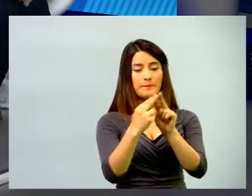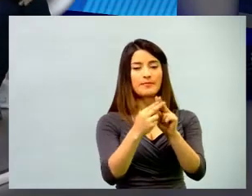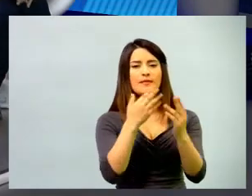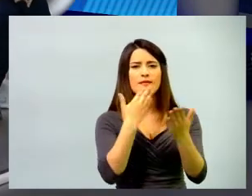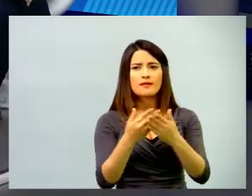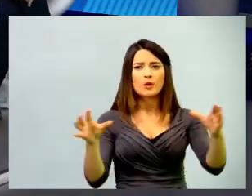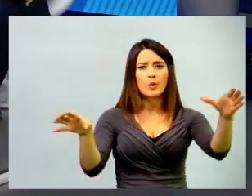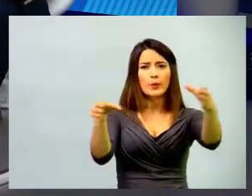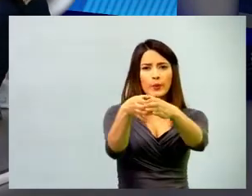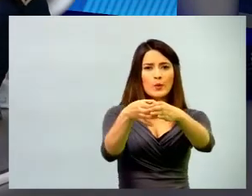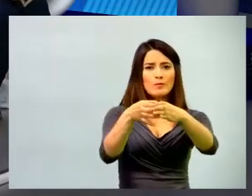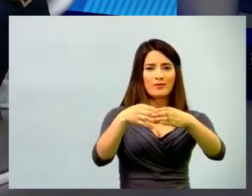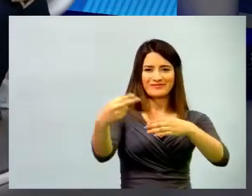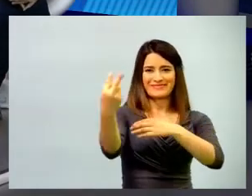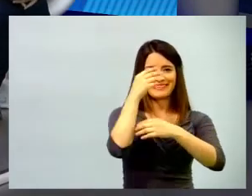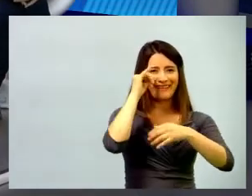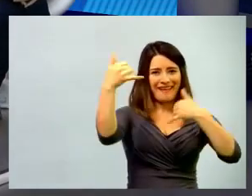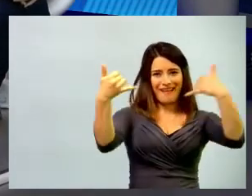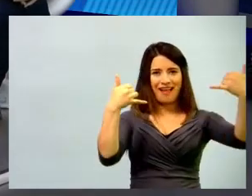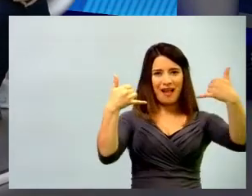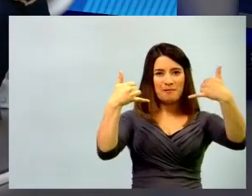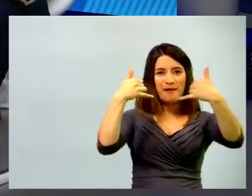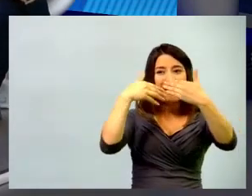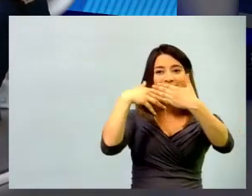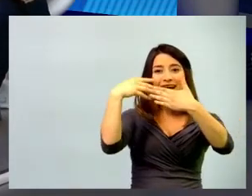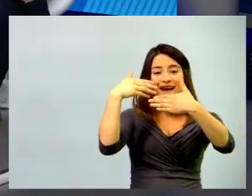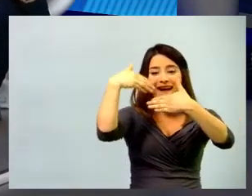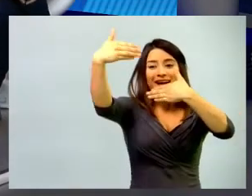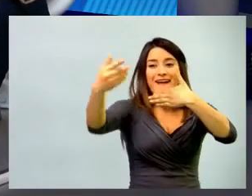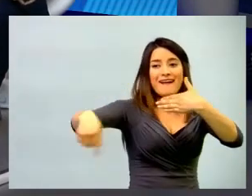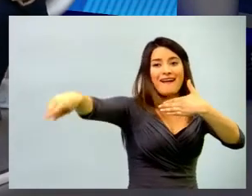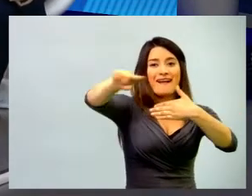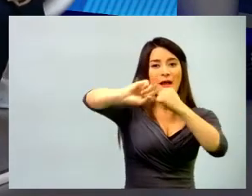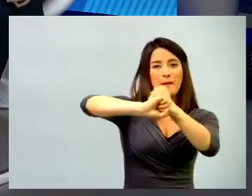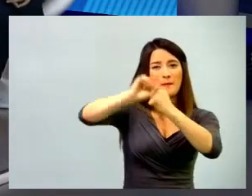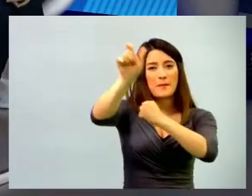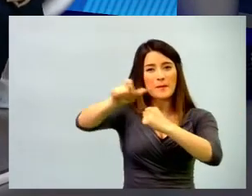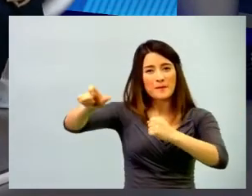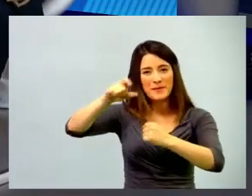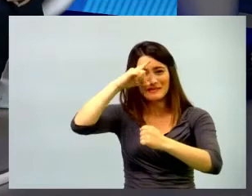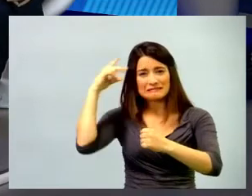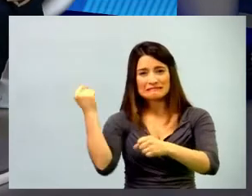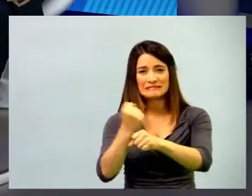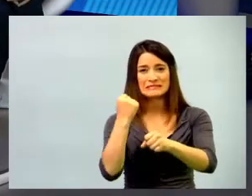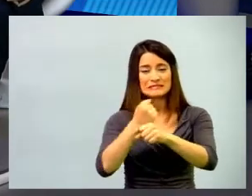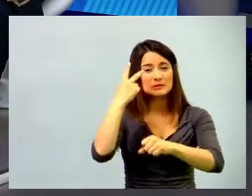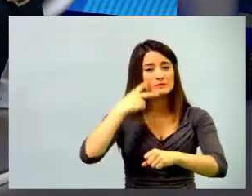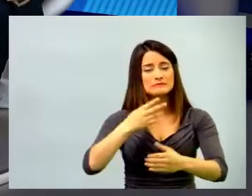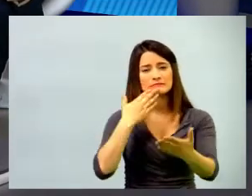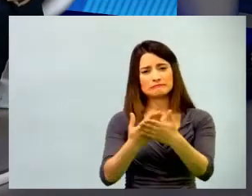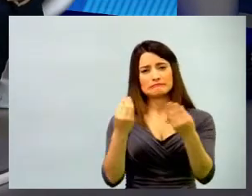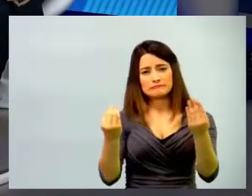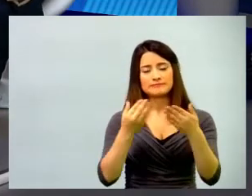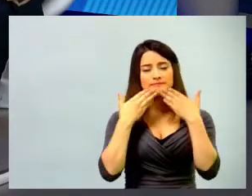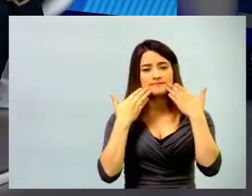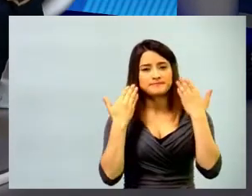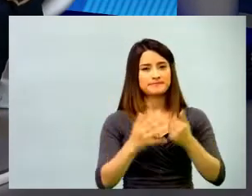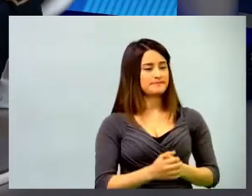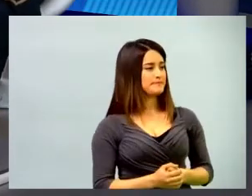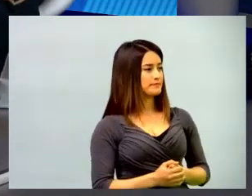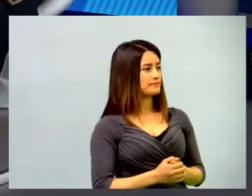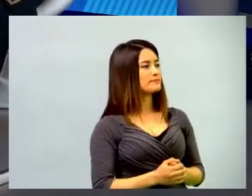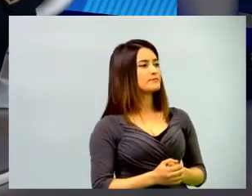todo el equipo de producción, que ustedes no lo ven, que nosotros lo tenemos al frente y que nos han colaborado estos 2 días con todo el corazón también. Bueno, y a mi equipo